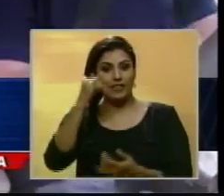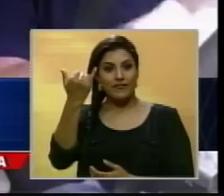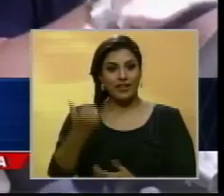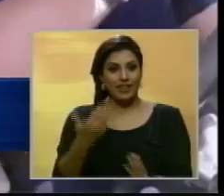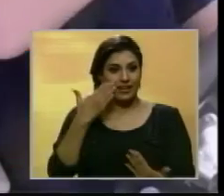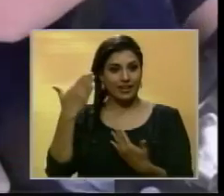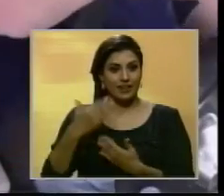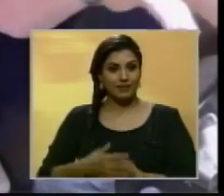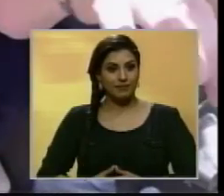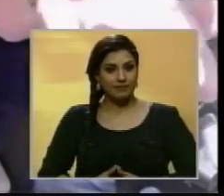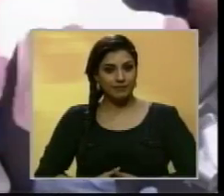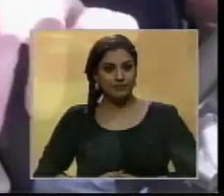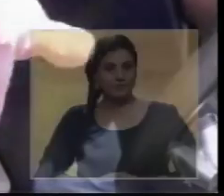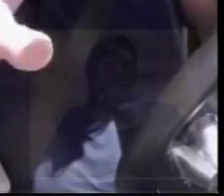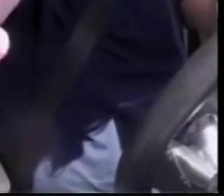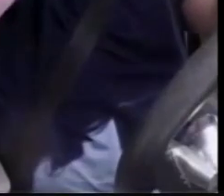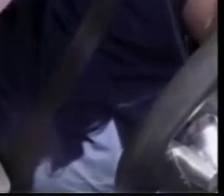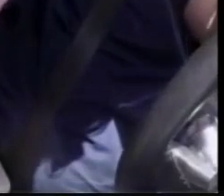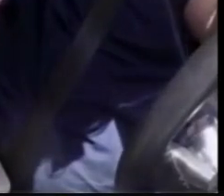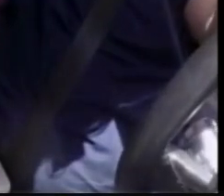Guzmán.